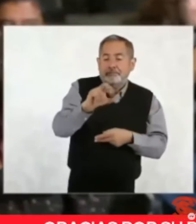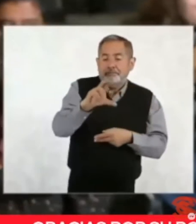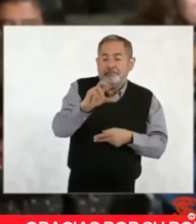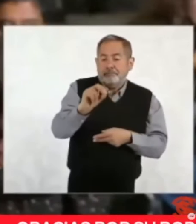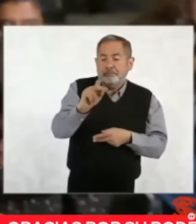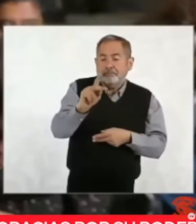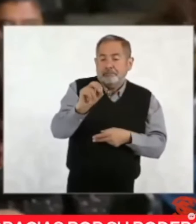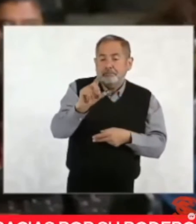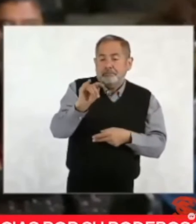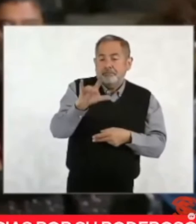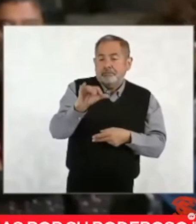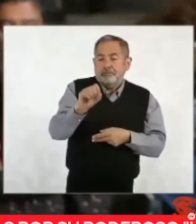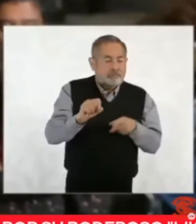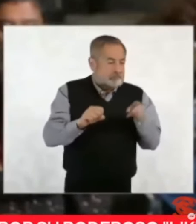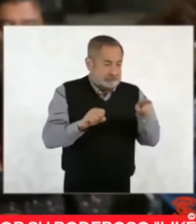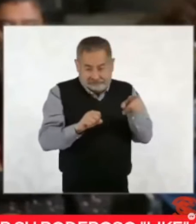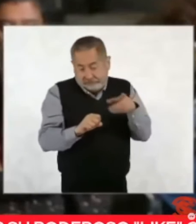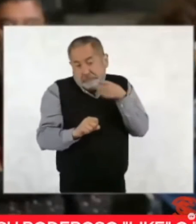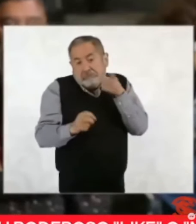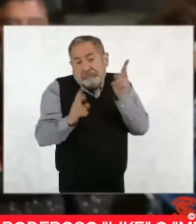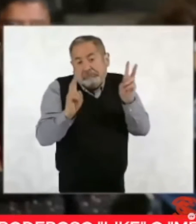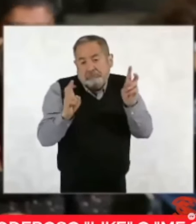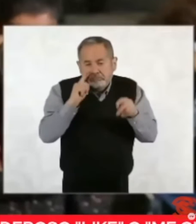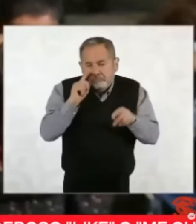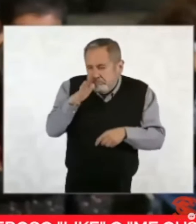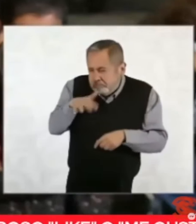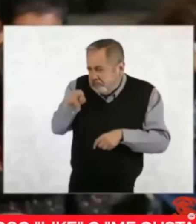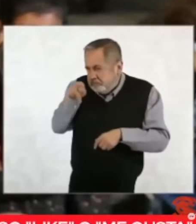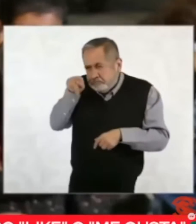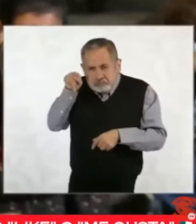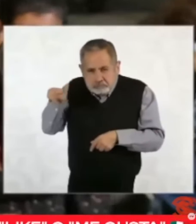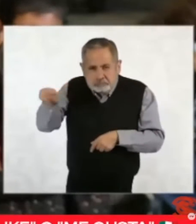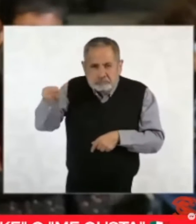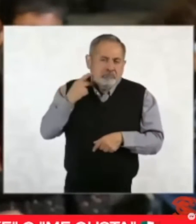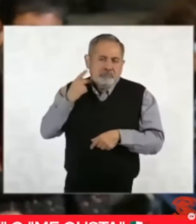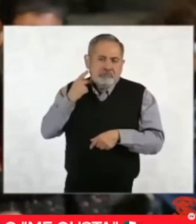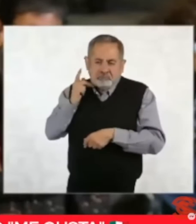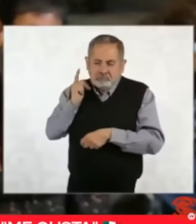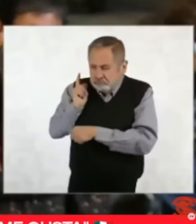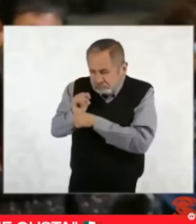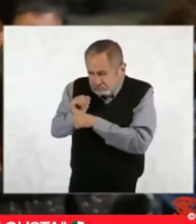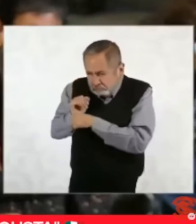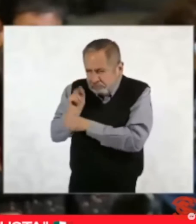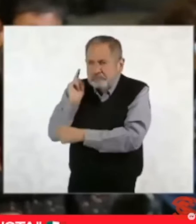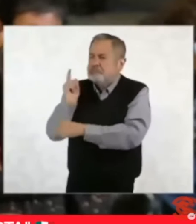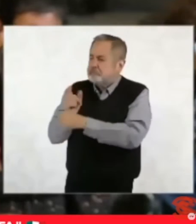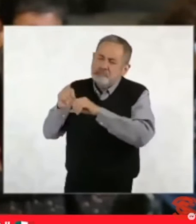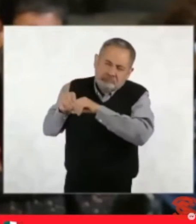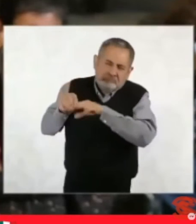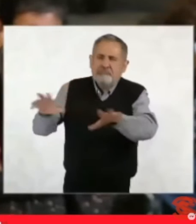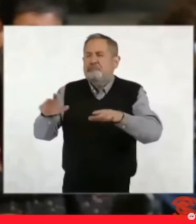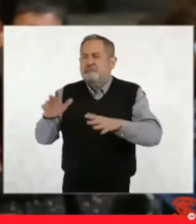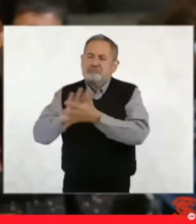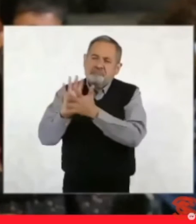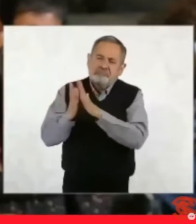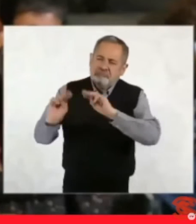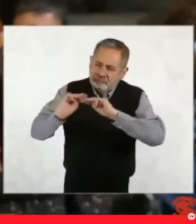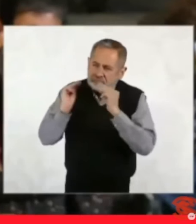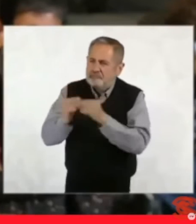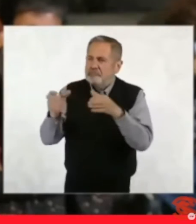dedica a exhibir e identificar a personajes políticos con el crimen organizado. Su fundador es el